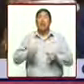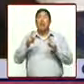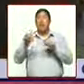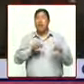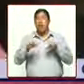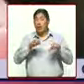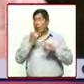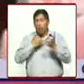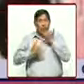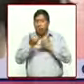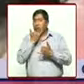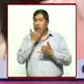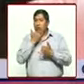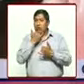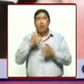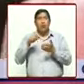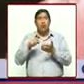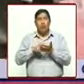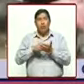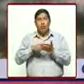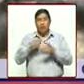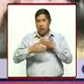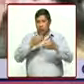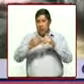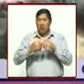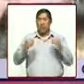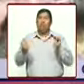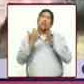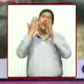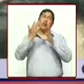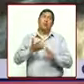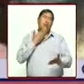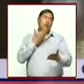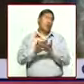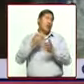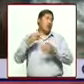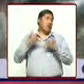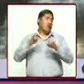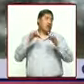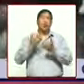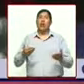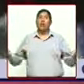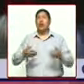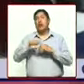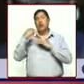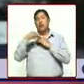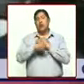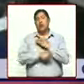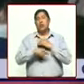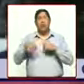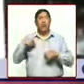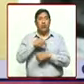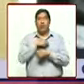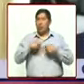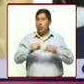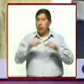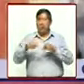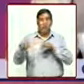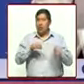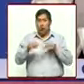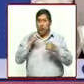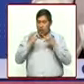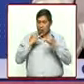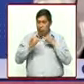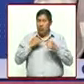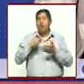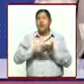ya estaban corriendo por estos mismos amagues de enfrentamientos. Bueno, todavía las cosas están complicadas, pero vamos a seguir reportando en